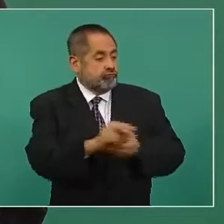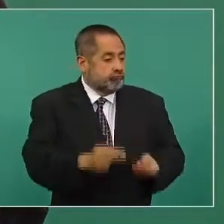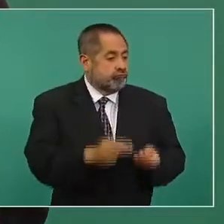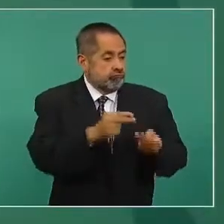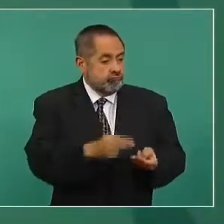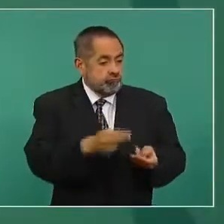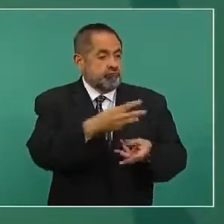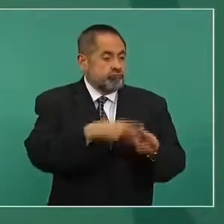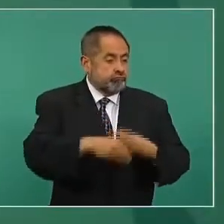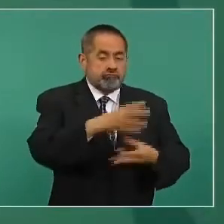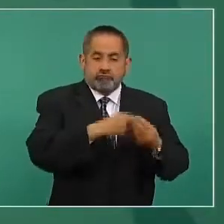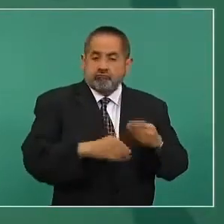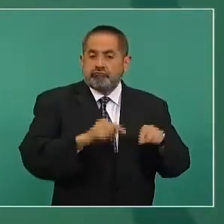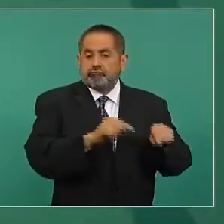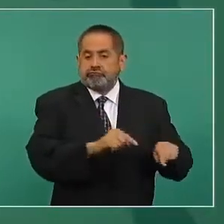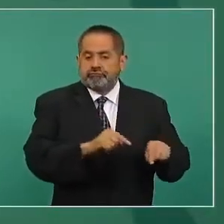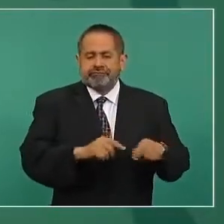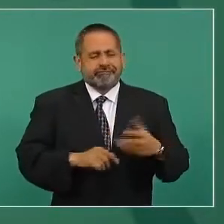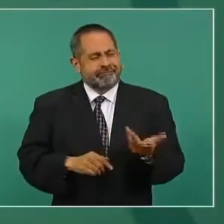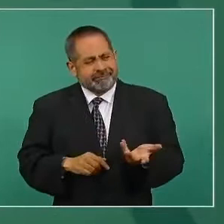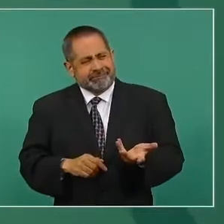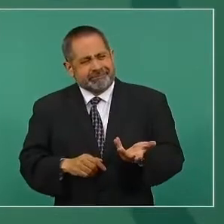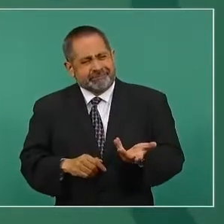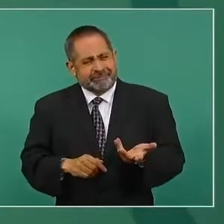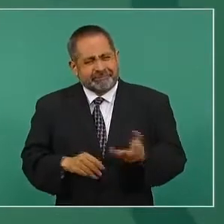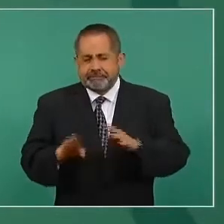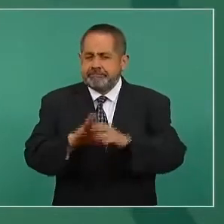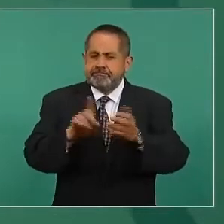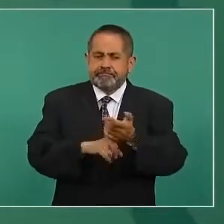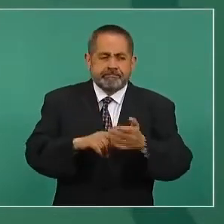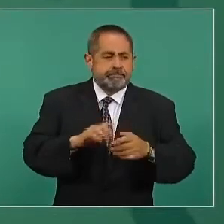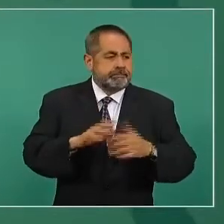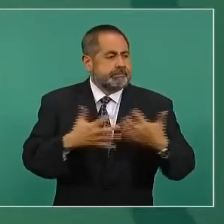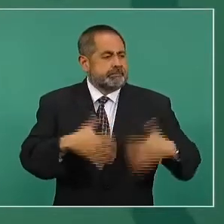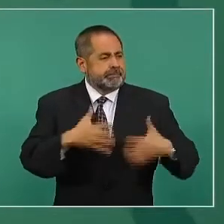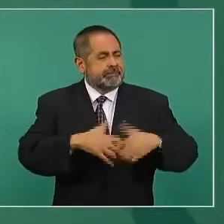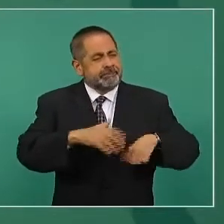y que además iba a aumentar la producción?